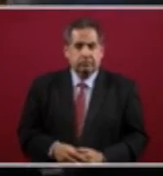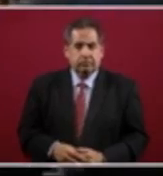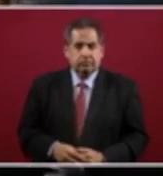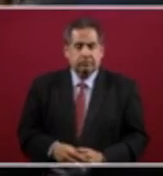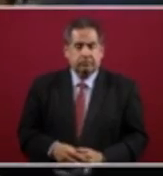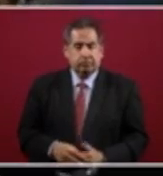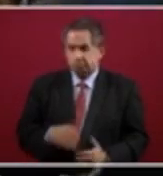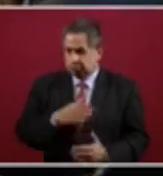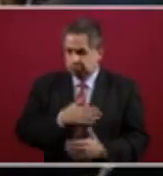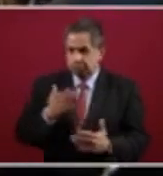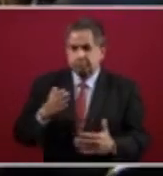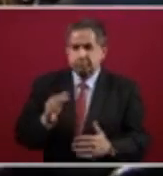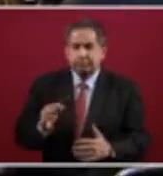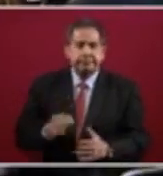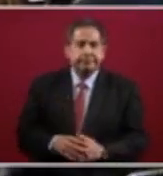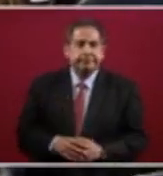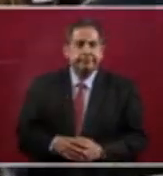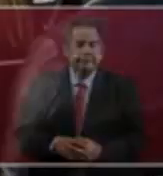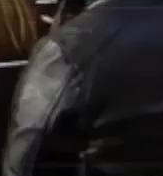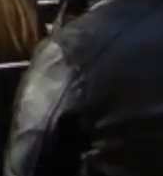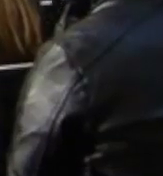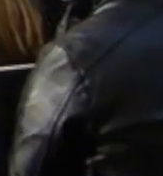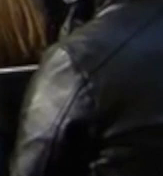Qué bien que me